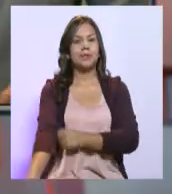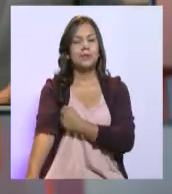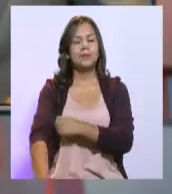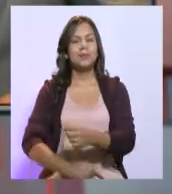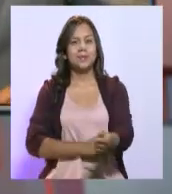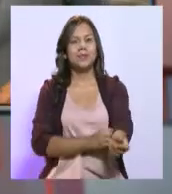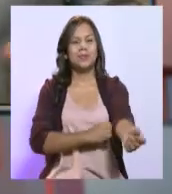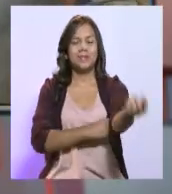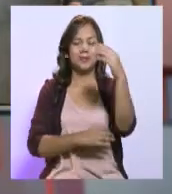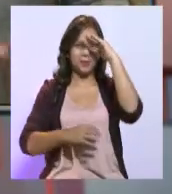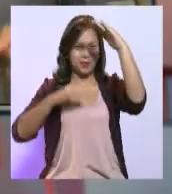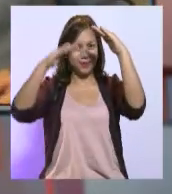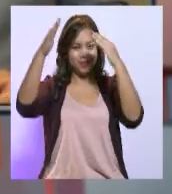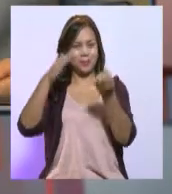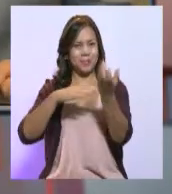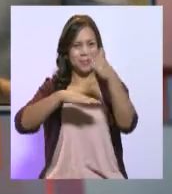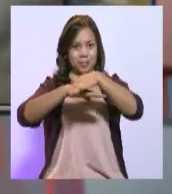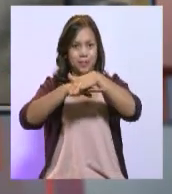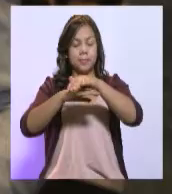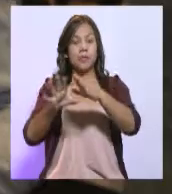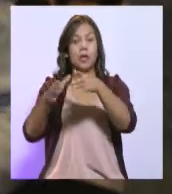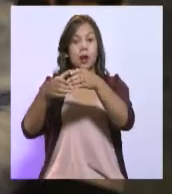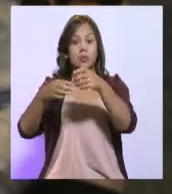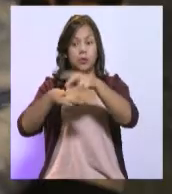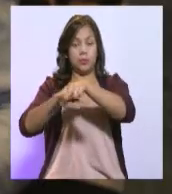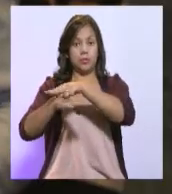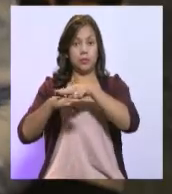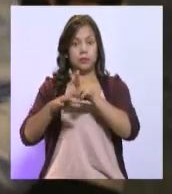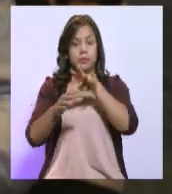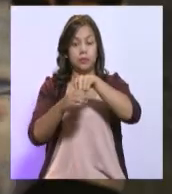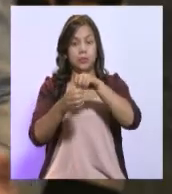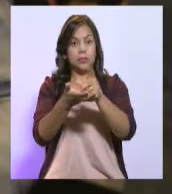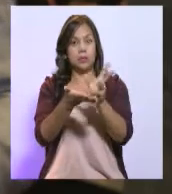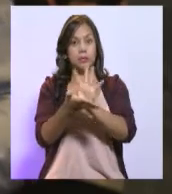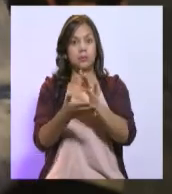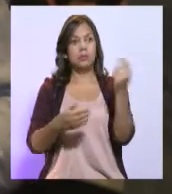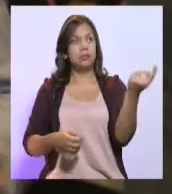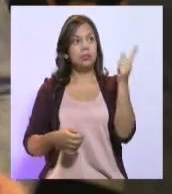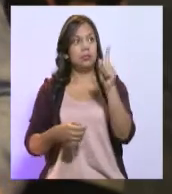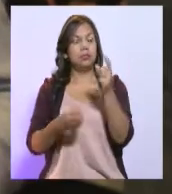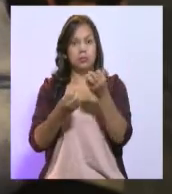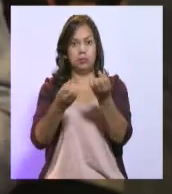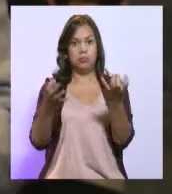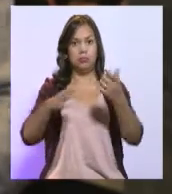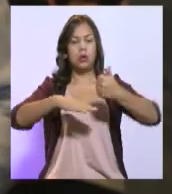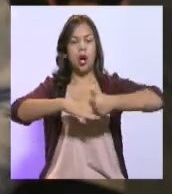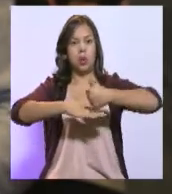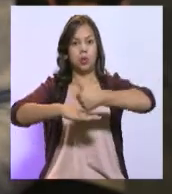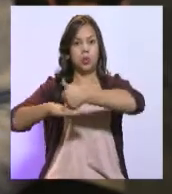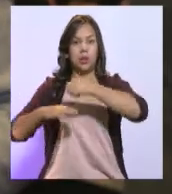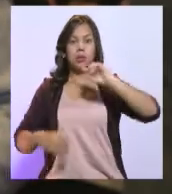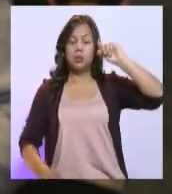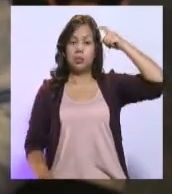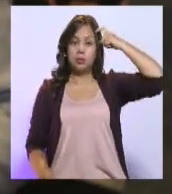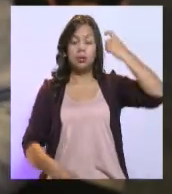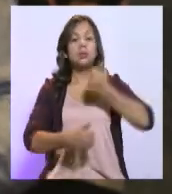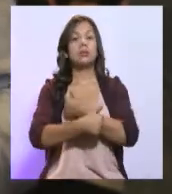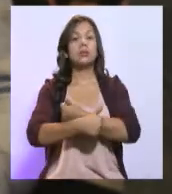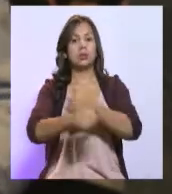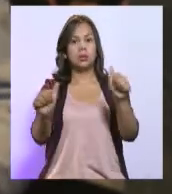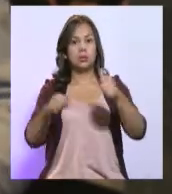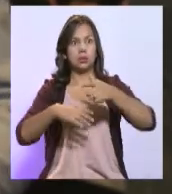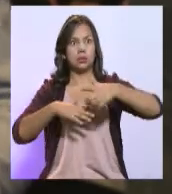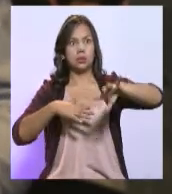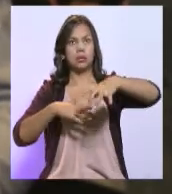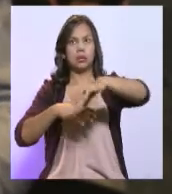¿Qué tal? Buenas tardes. Así es, la Comisión de Fiscalización de la Asamblea Nacional recibe a varias autoridades de los gobiernos autónomos descentralizados.